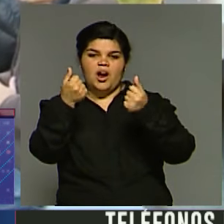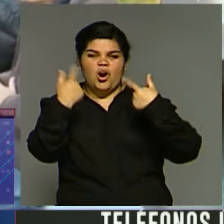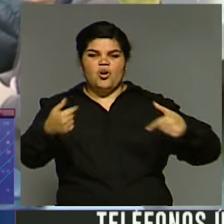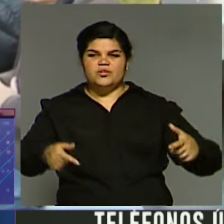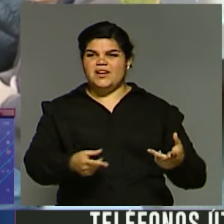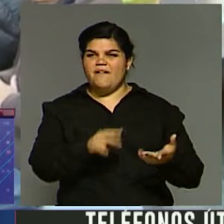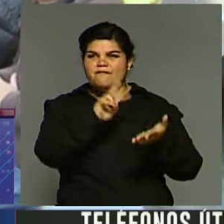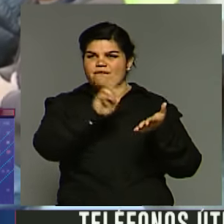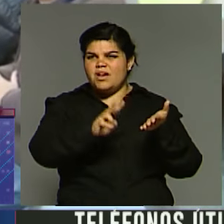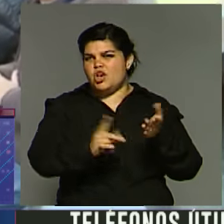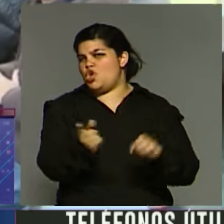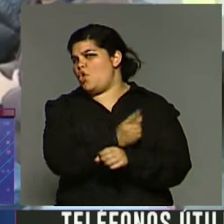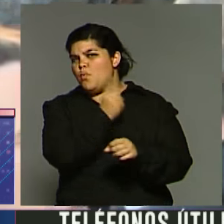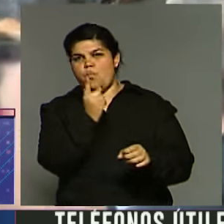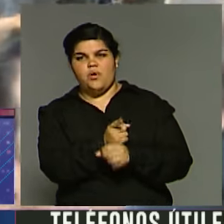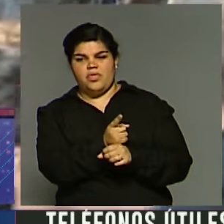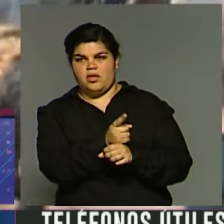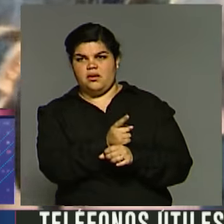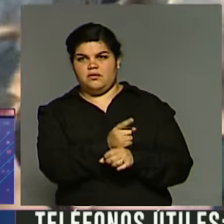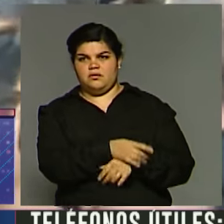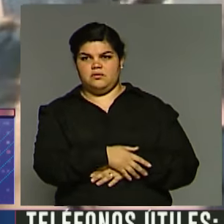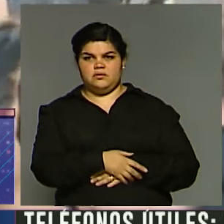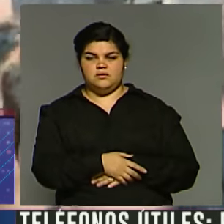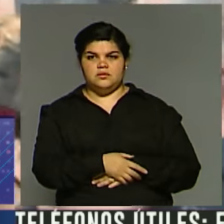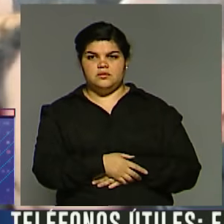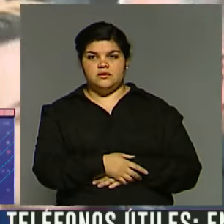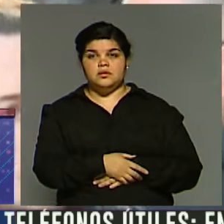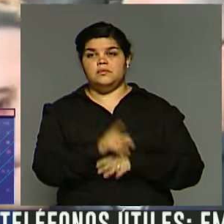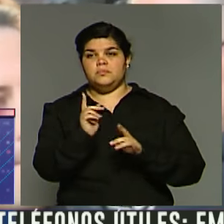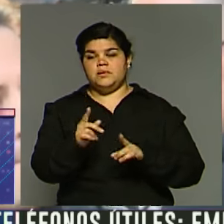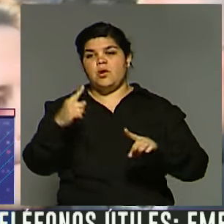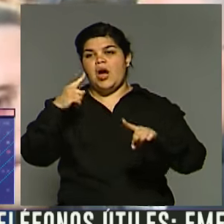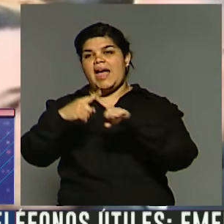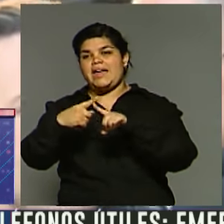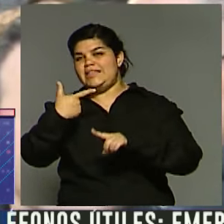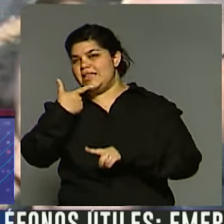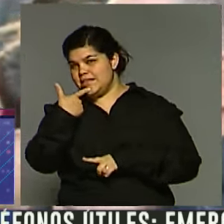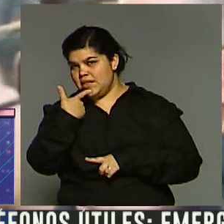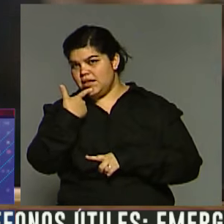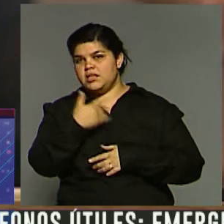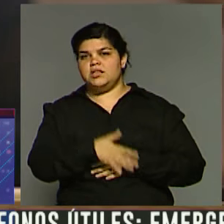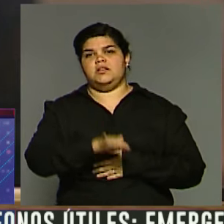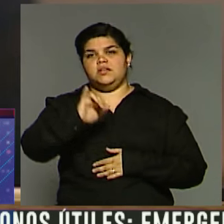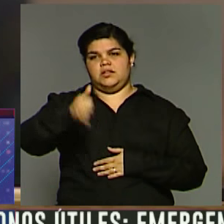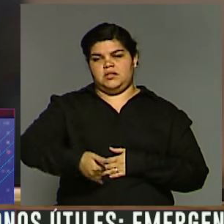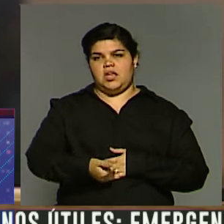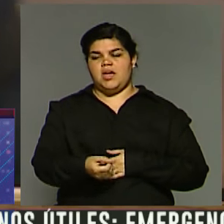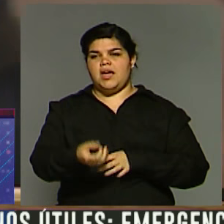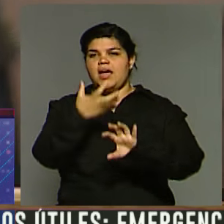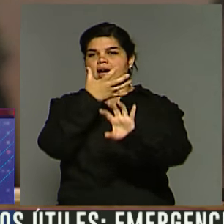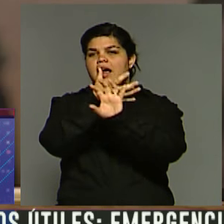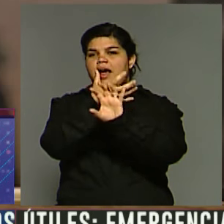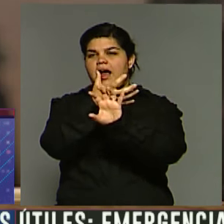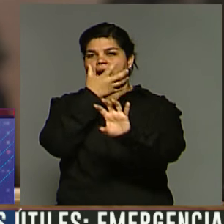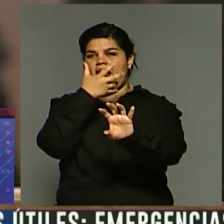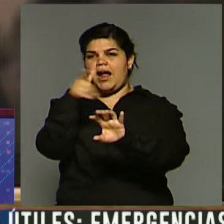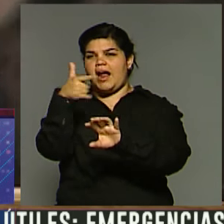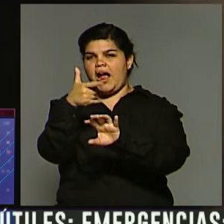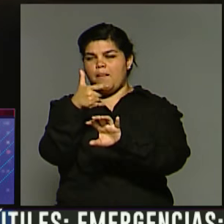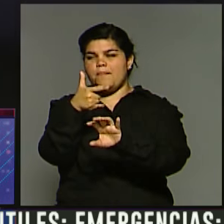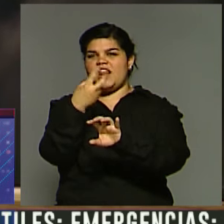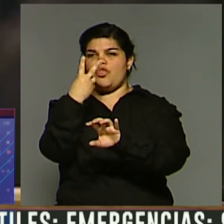cerrado en algunas de las características. Obviamente, el XS ya cambia, tiene doble cámara, tiene otra tecnología,